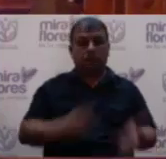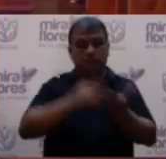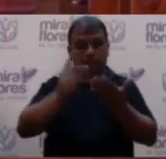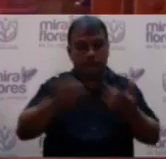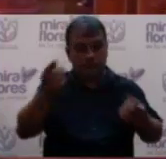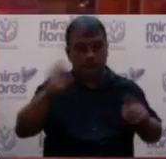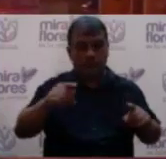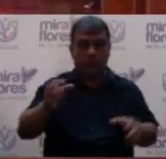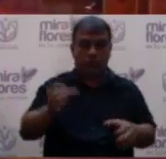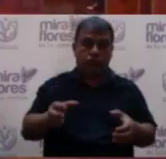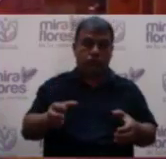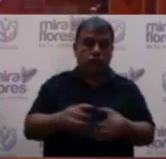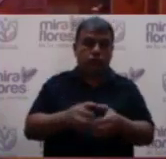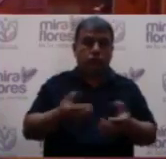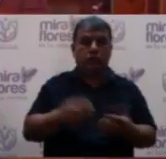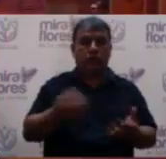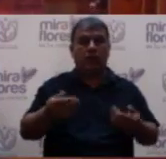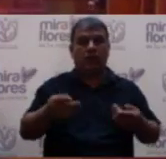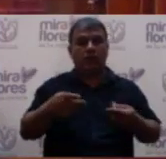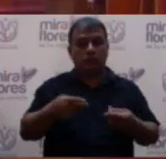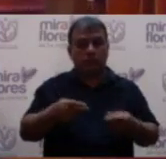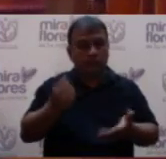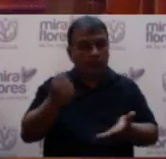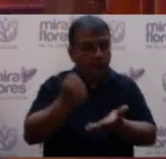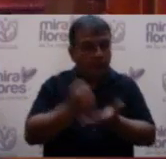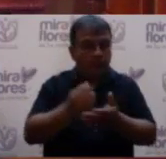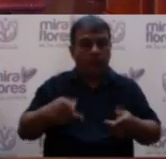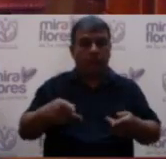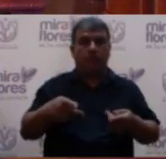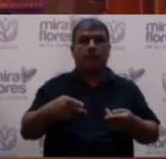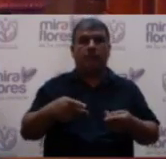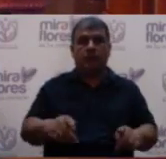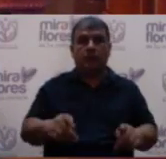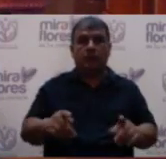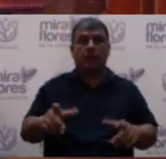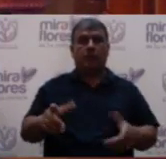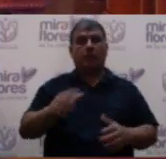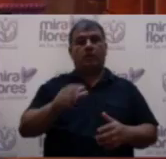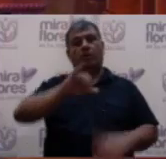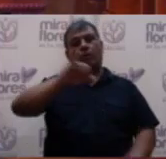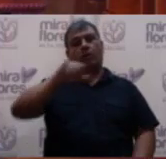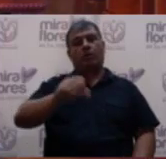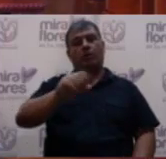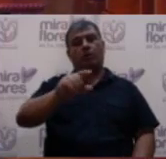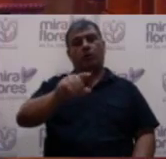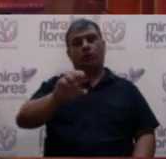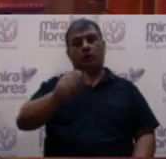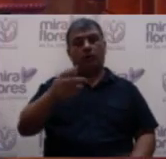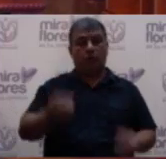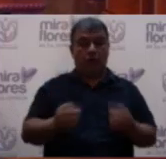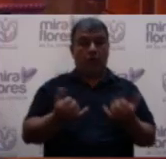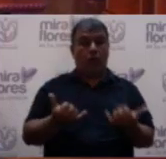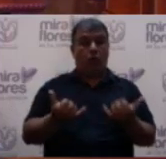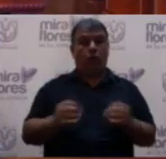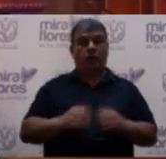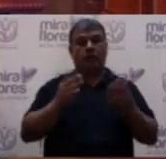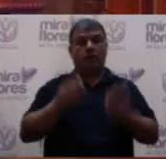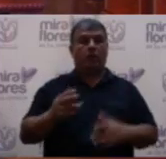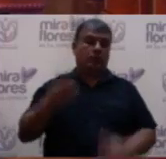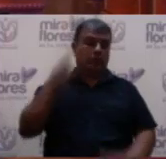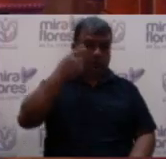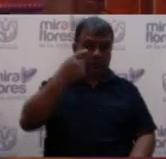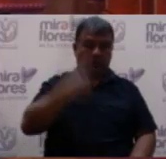Proyecto de acuerdo de consejo que apruebe la licencia solicitada por el regidor Jorge de Albertis González del Riego por el día de hoy por